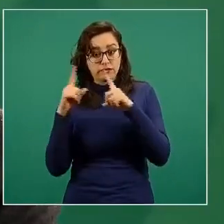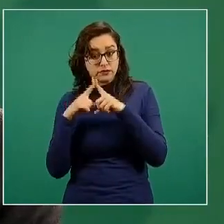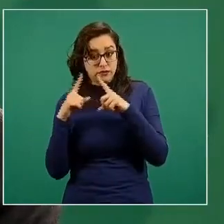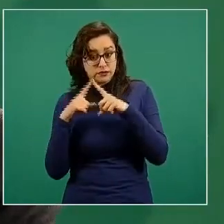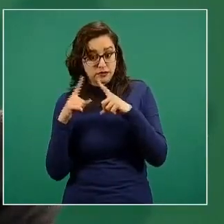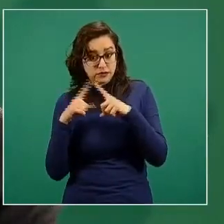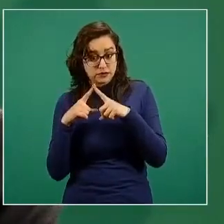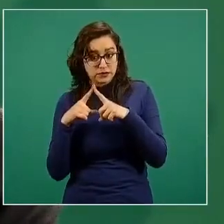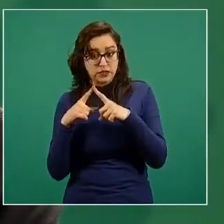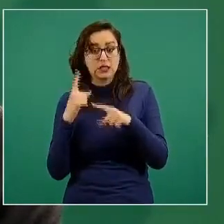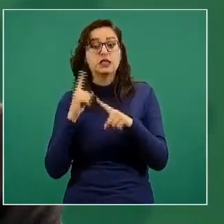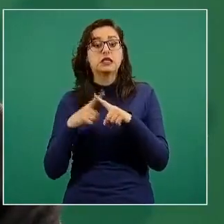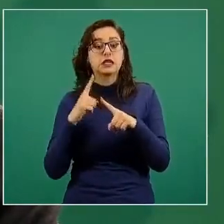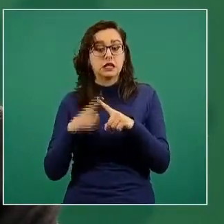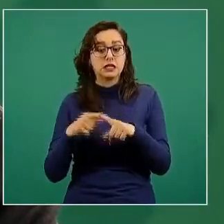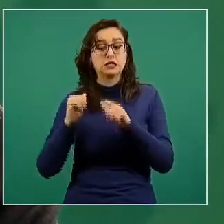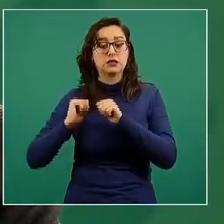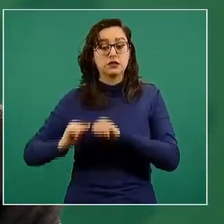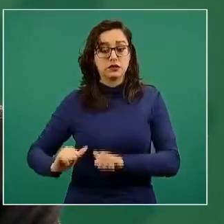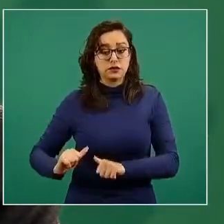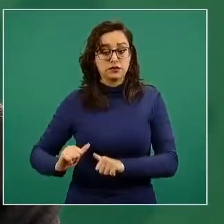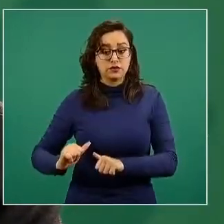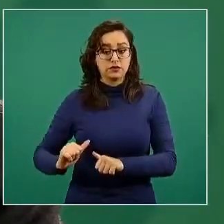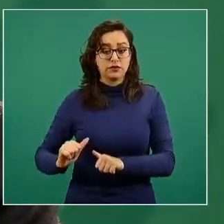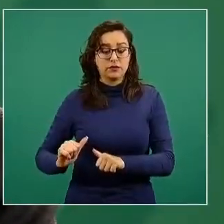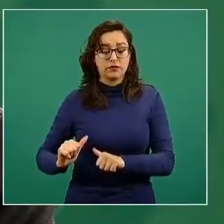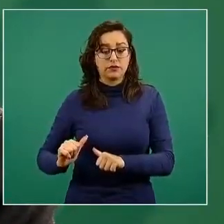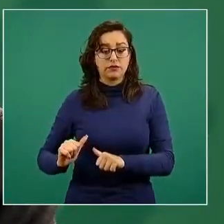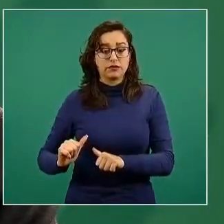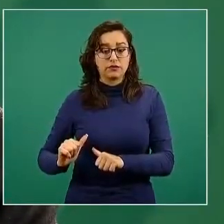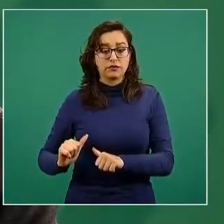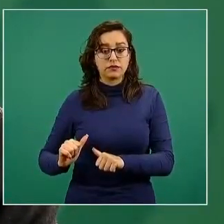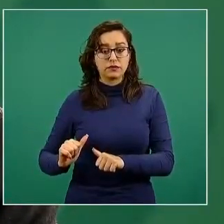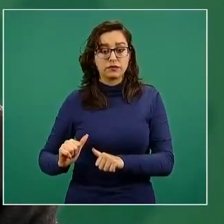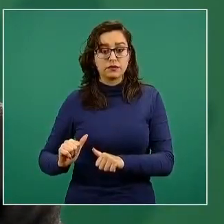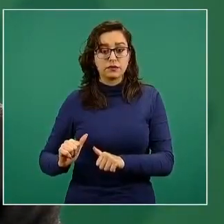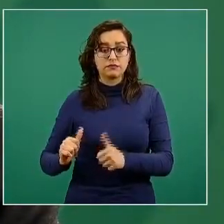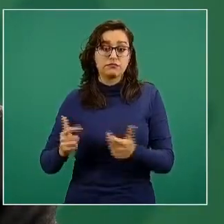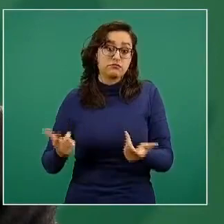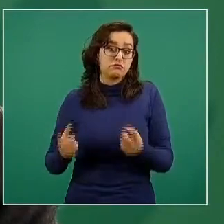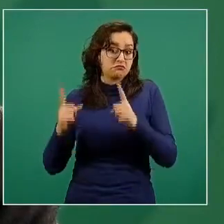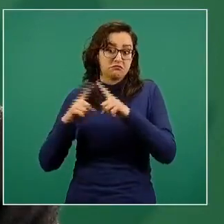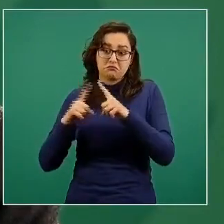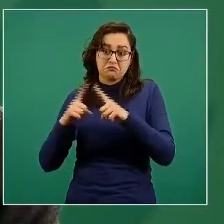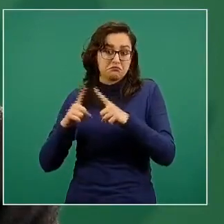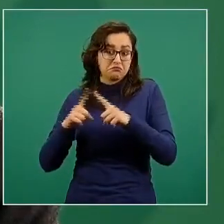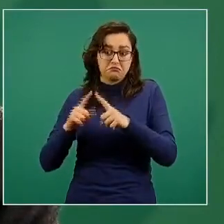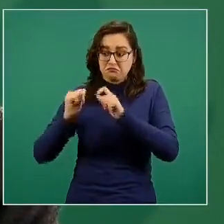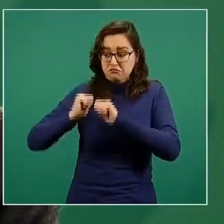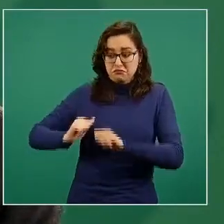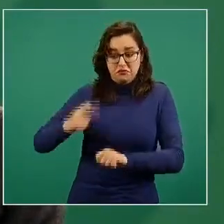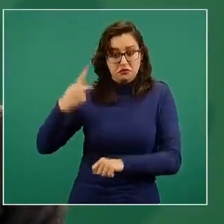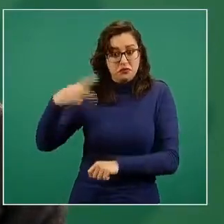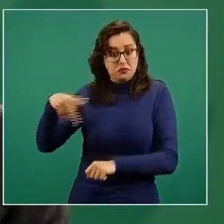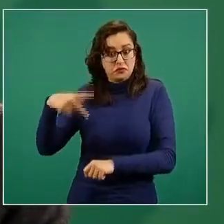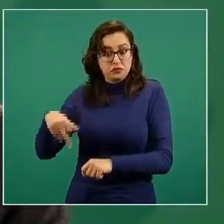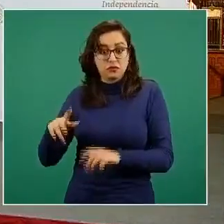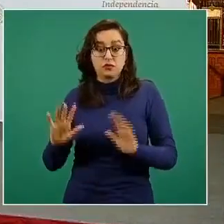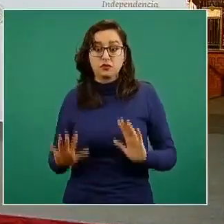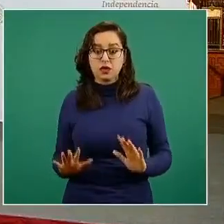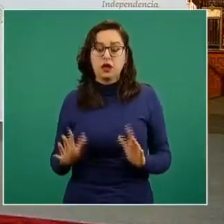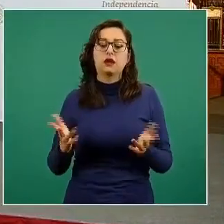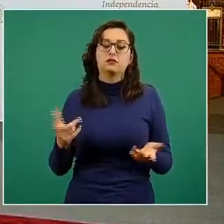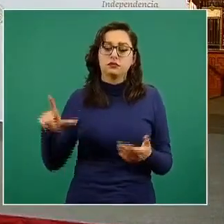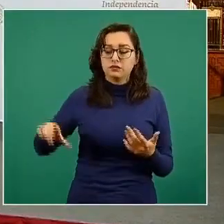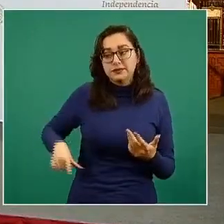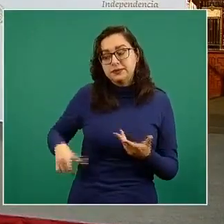son administradas por la autoridad eclesiástica, por la jerarquía eclesiástica, y a través del diálogo